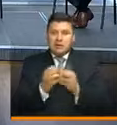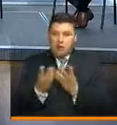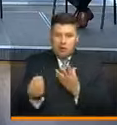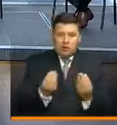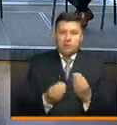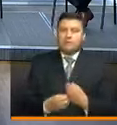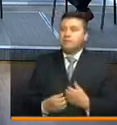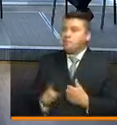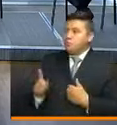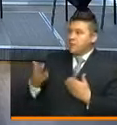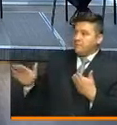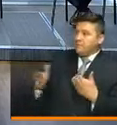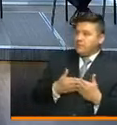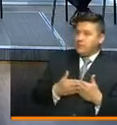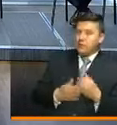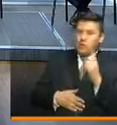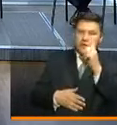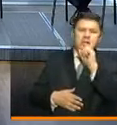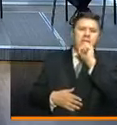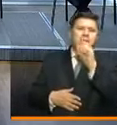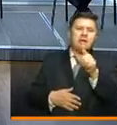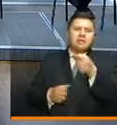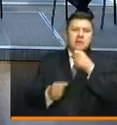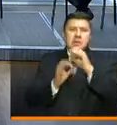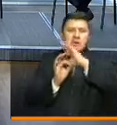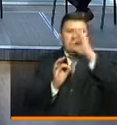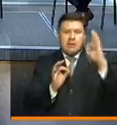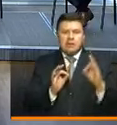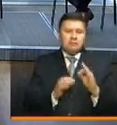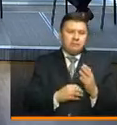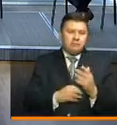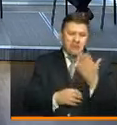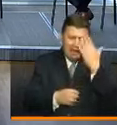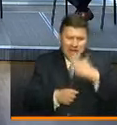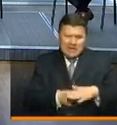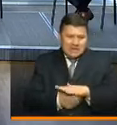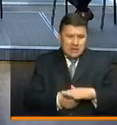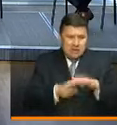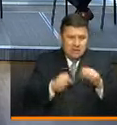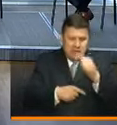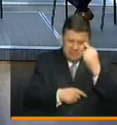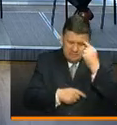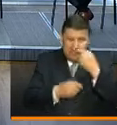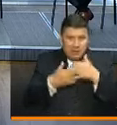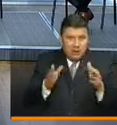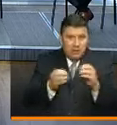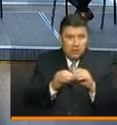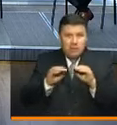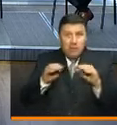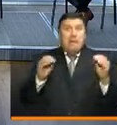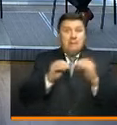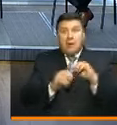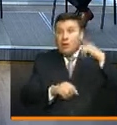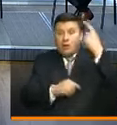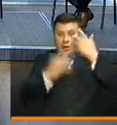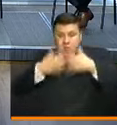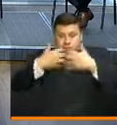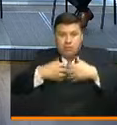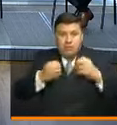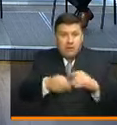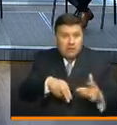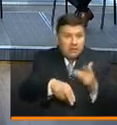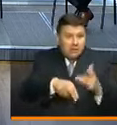Muy bien, y cerramos con esta pregunta de los medios regionales. En el marco de esta situación, ¿se puede pensar en abrir otras convocatorias para la producción, para